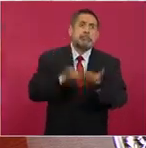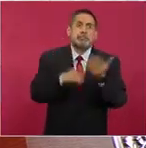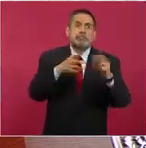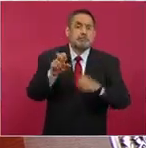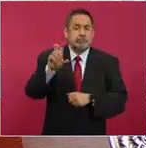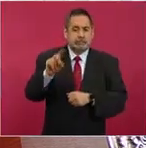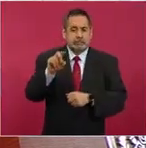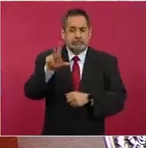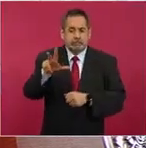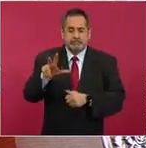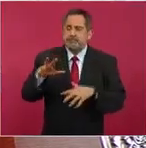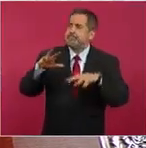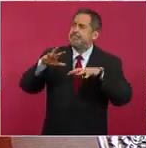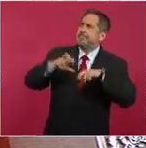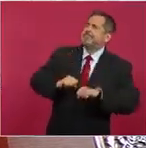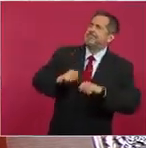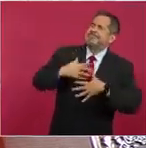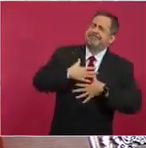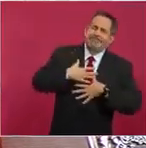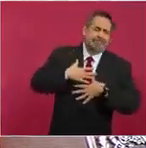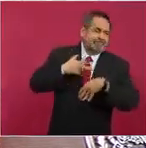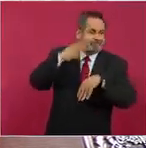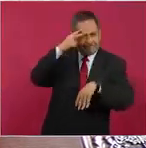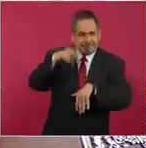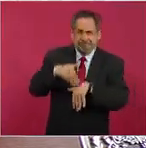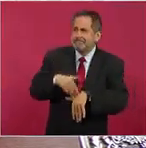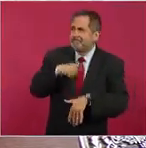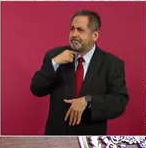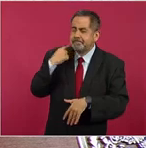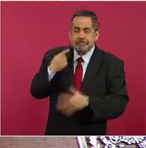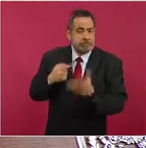y luego pues en